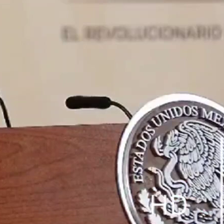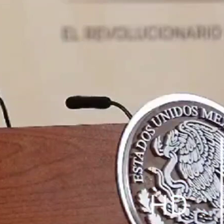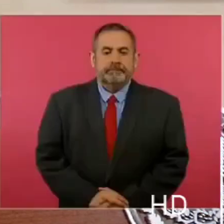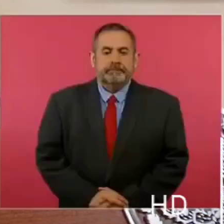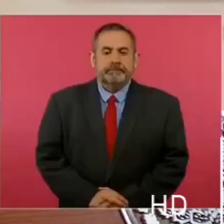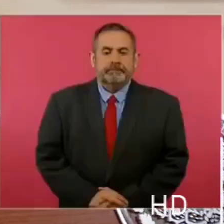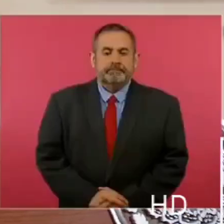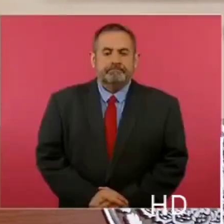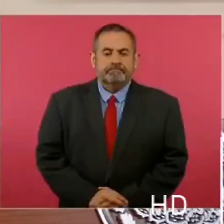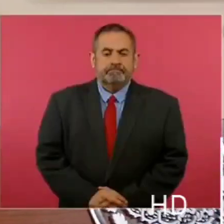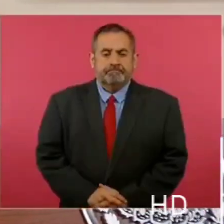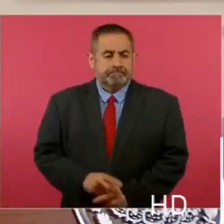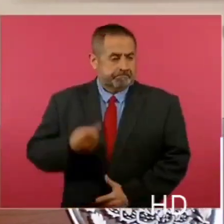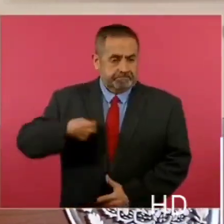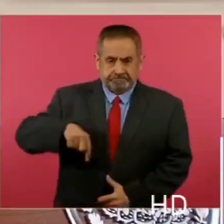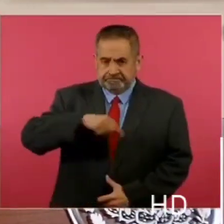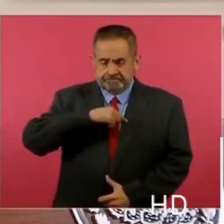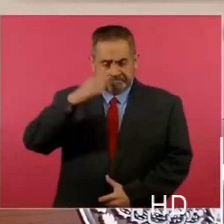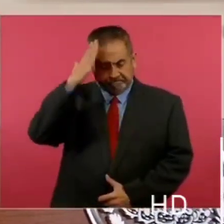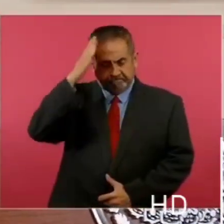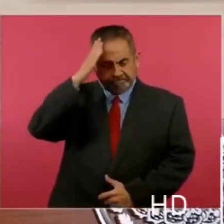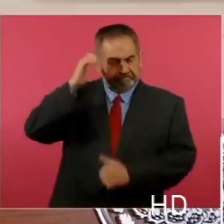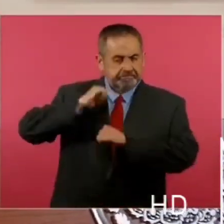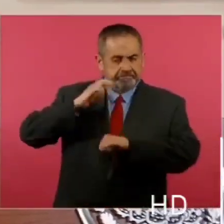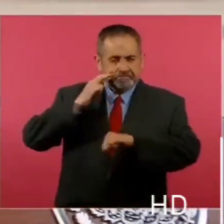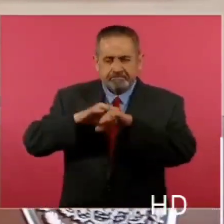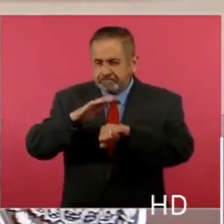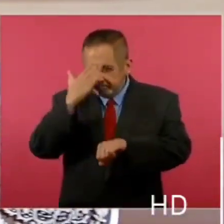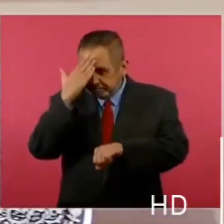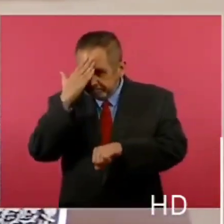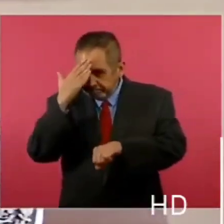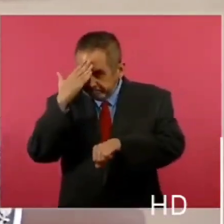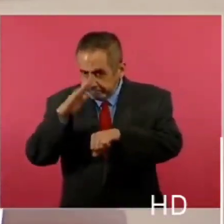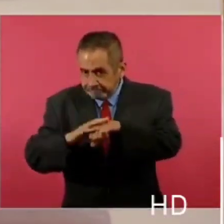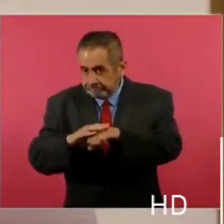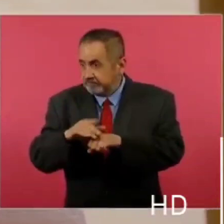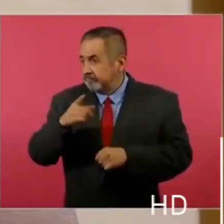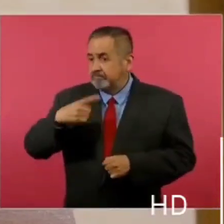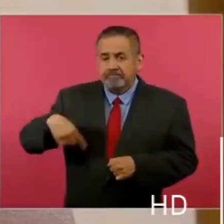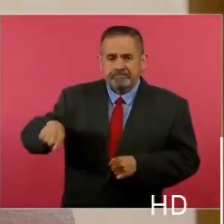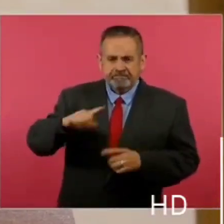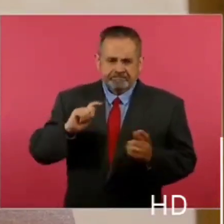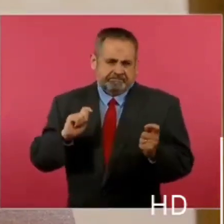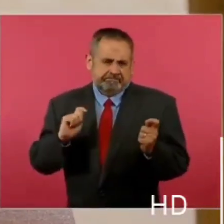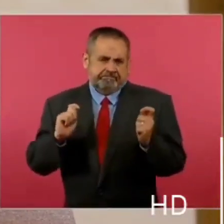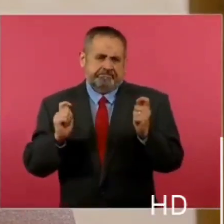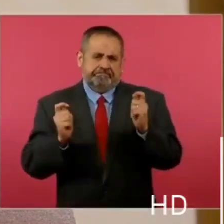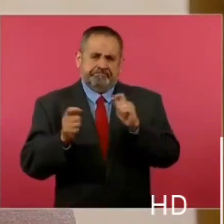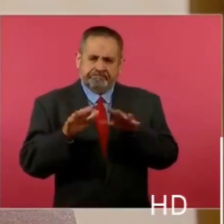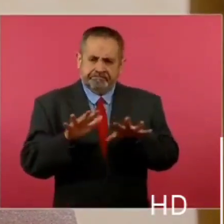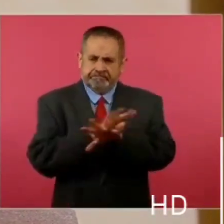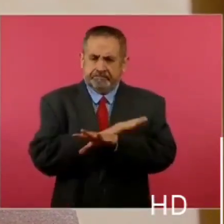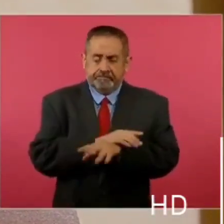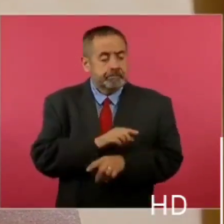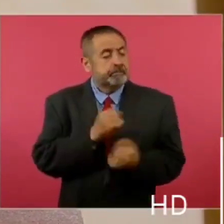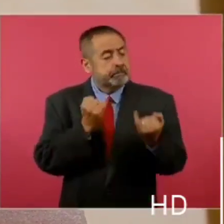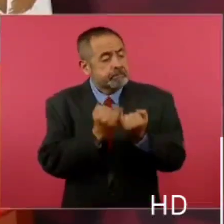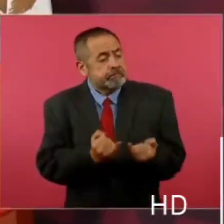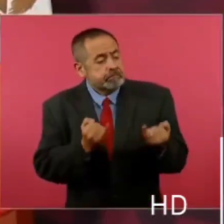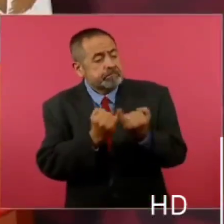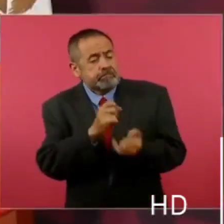estamos encabezando, no lo olviden, una transformación, y no es más de lo